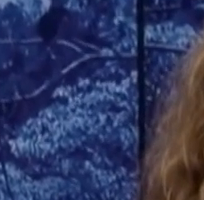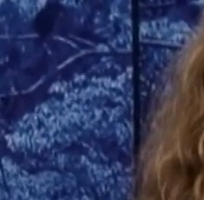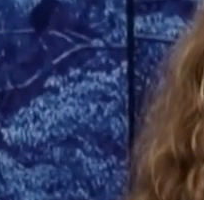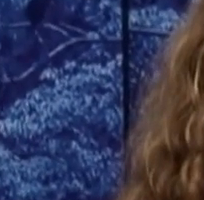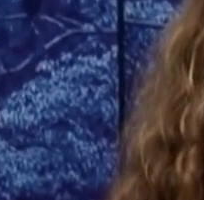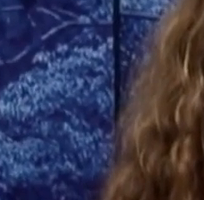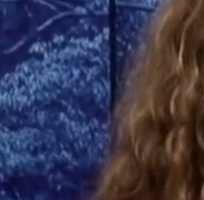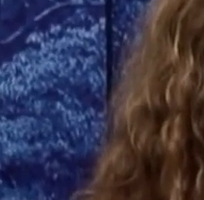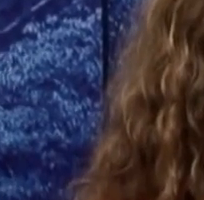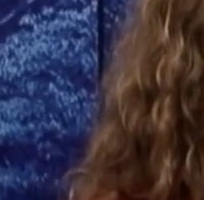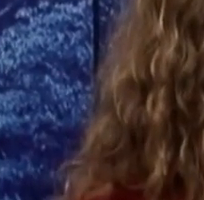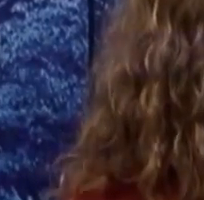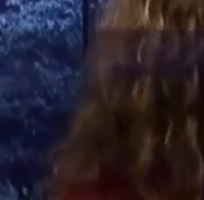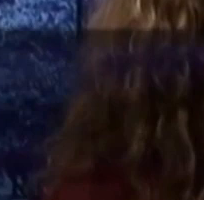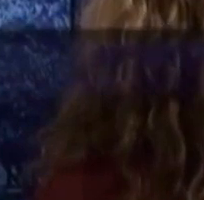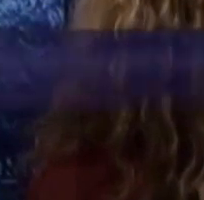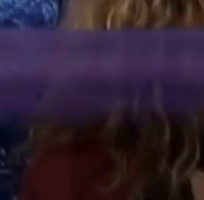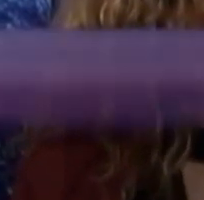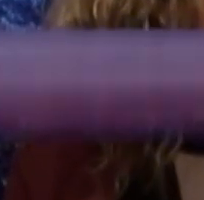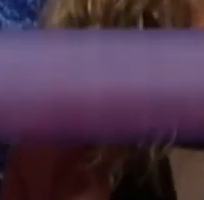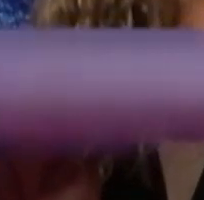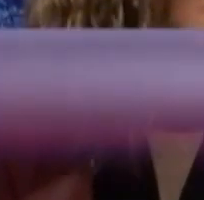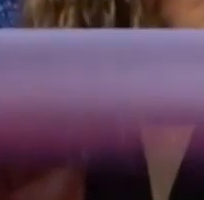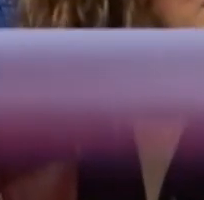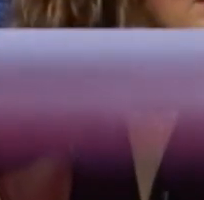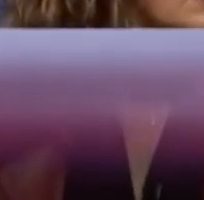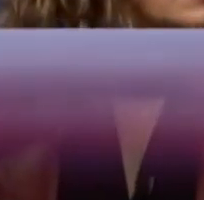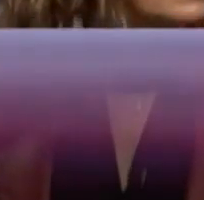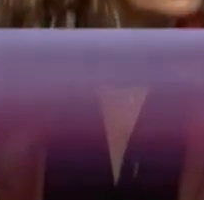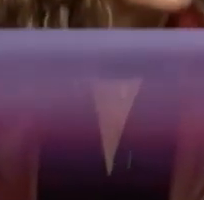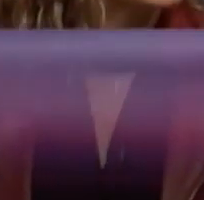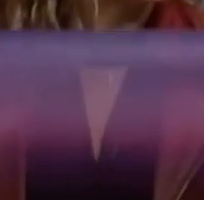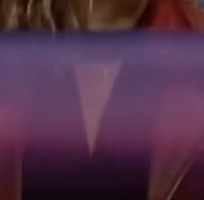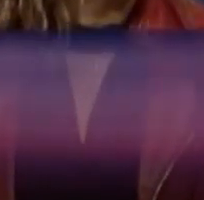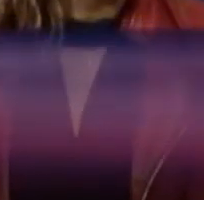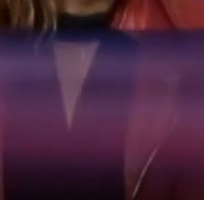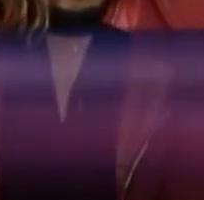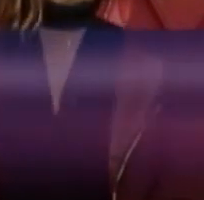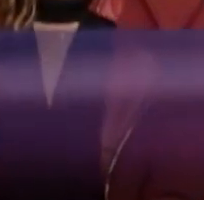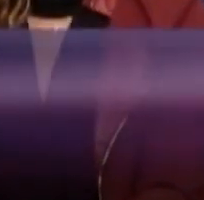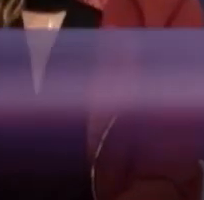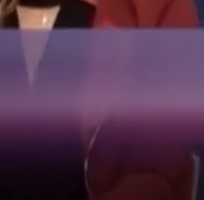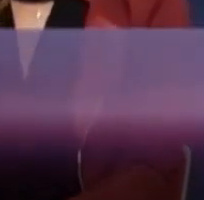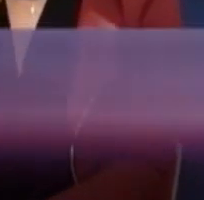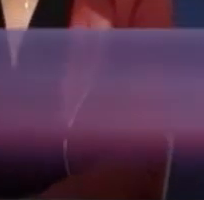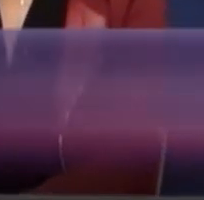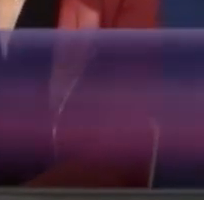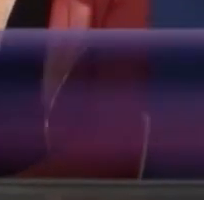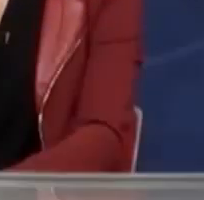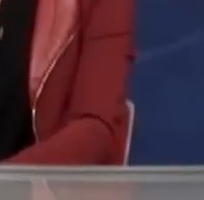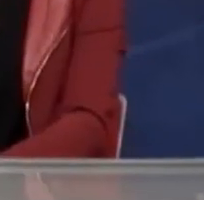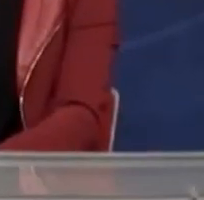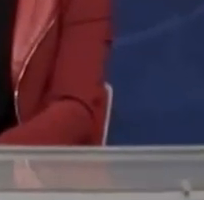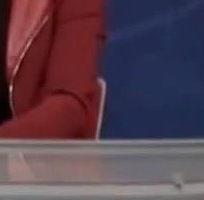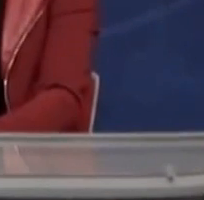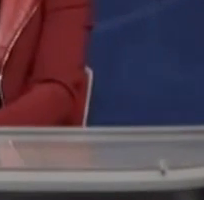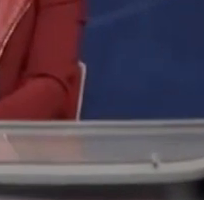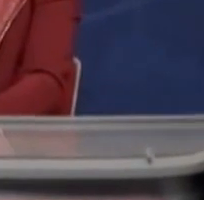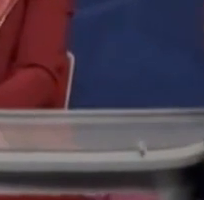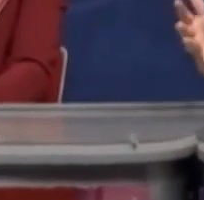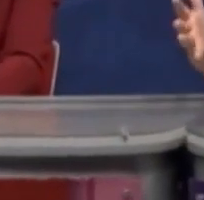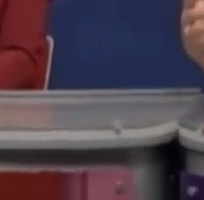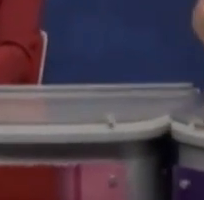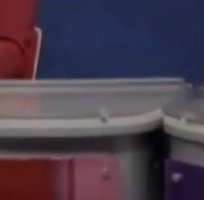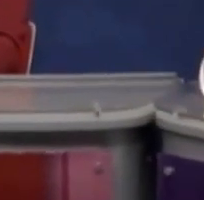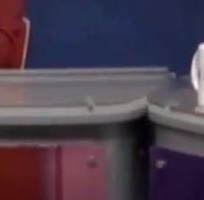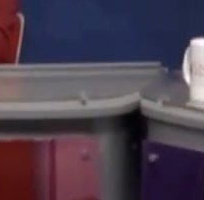Hola, ¿qué tal? La promoción de la salud es fundamental para lograr ese estado de bienestar integral que todas las personas